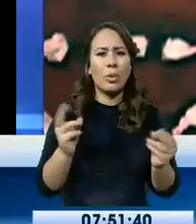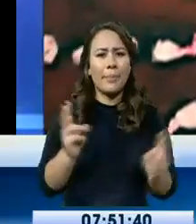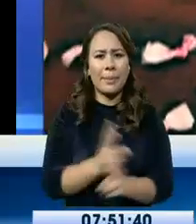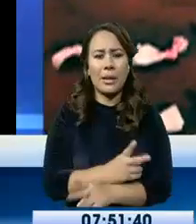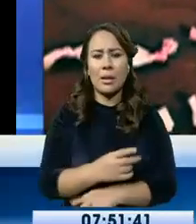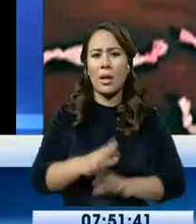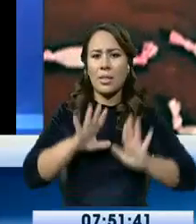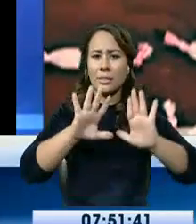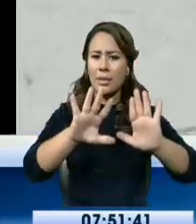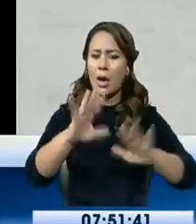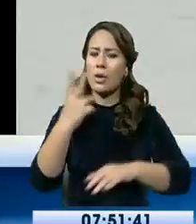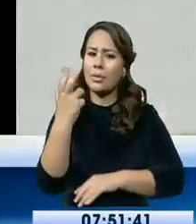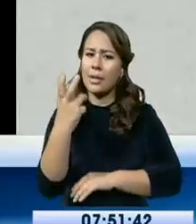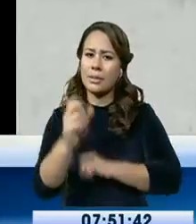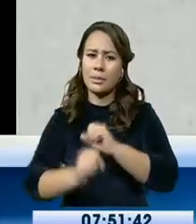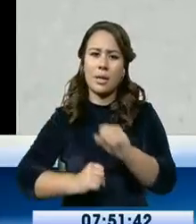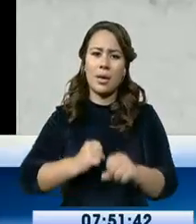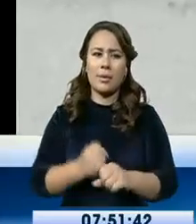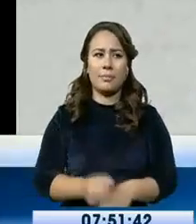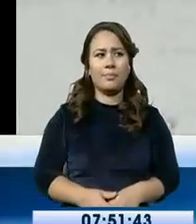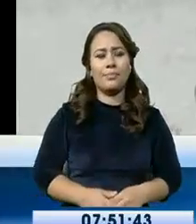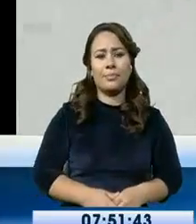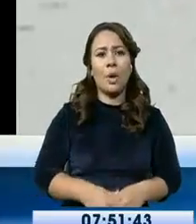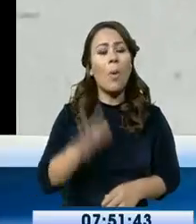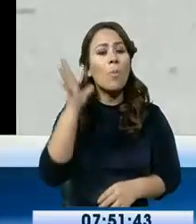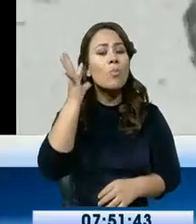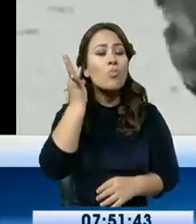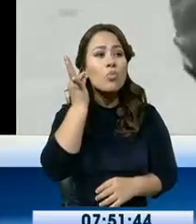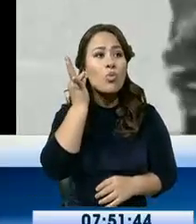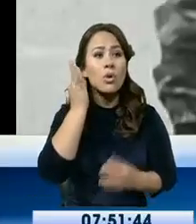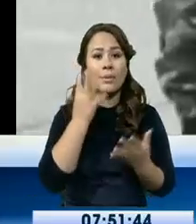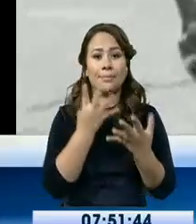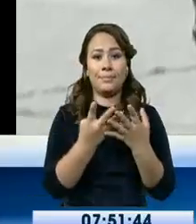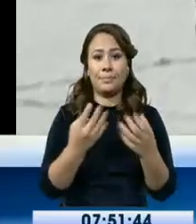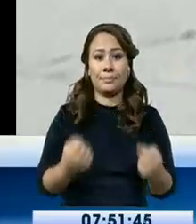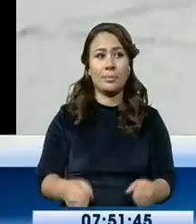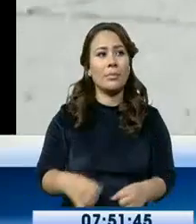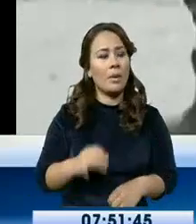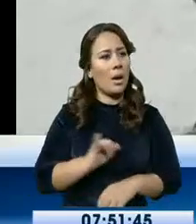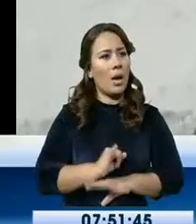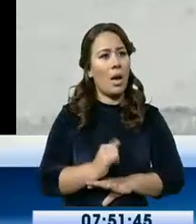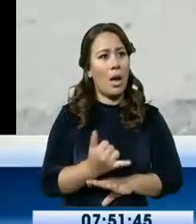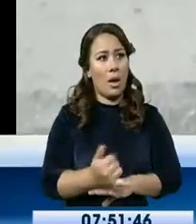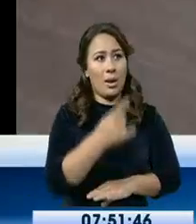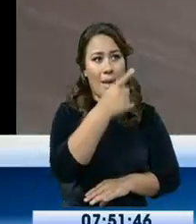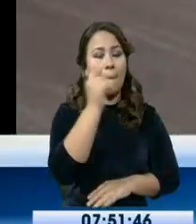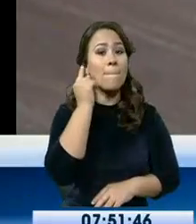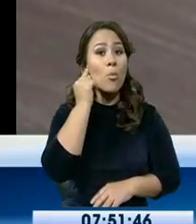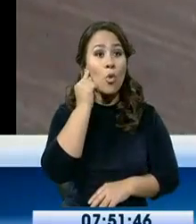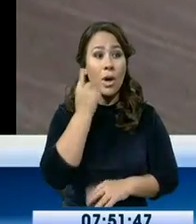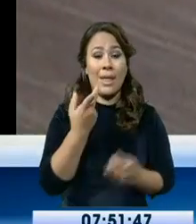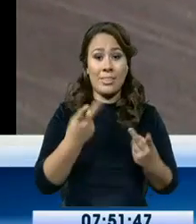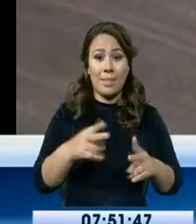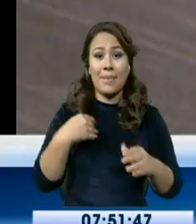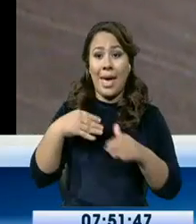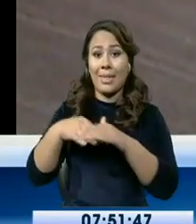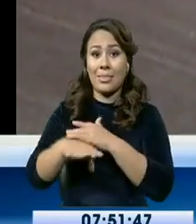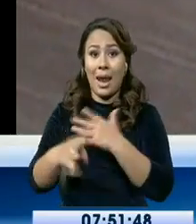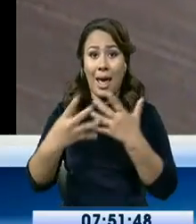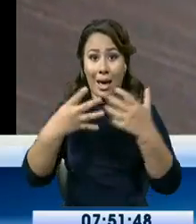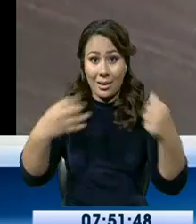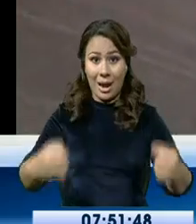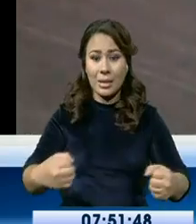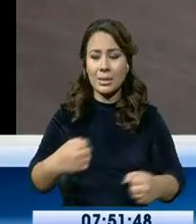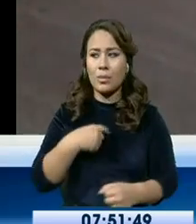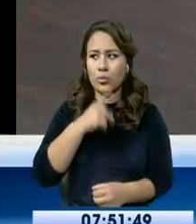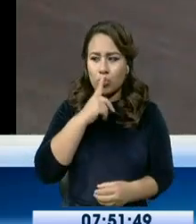pena de 10 a 13 años. Por otro lado, una mujer fue detenida cuando, según la denuncia, pretendía ingresar con droga a la penitenciaría del litoral en